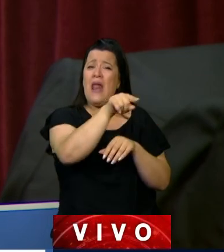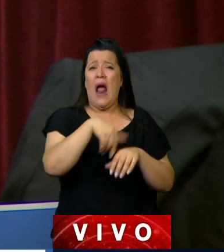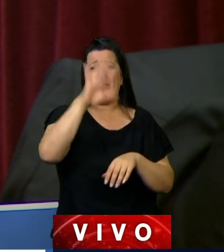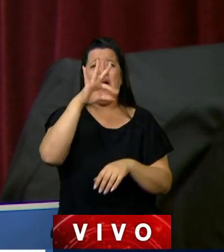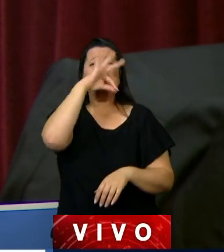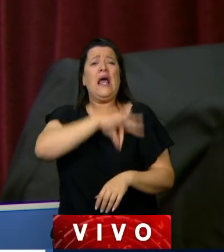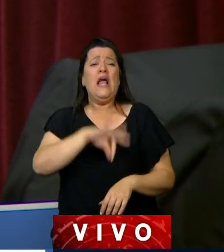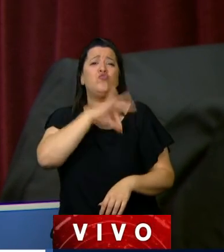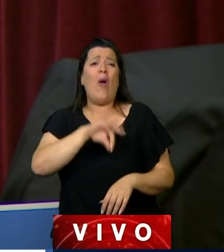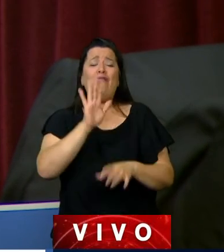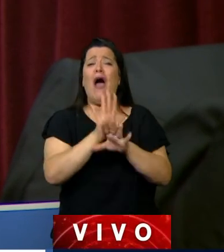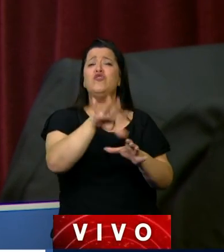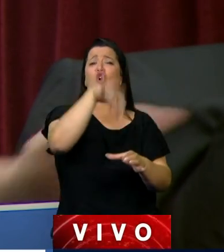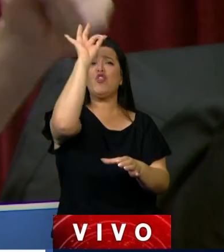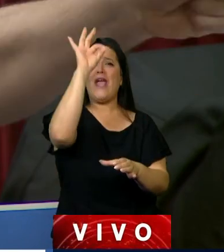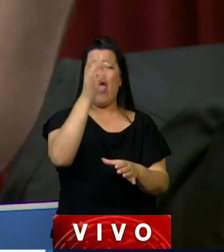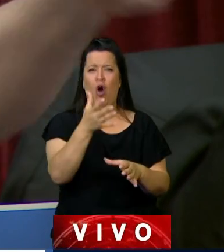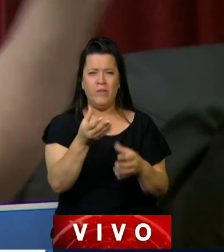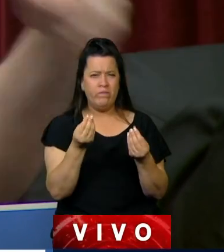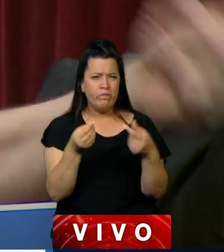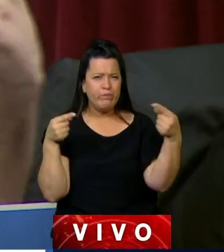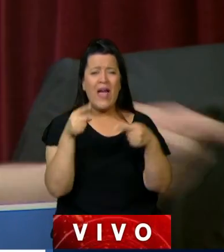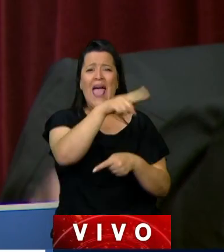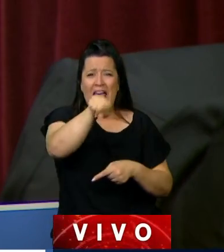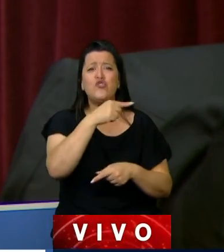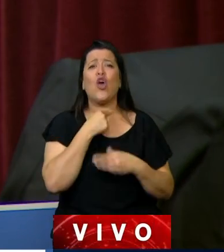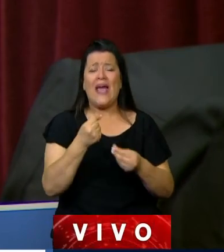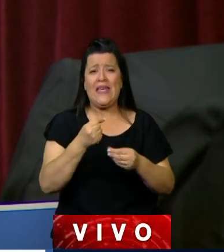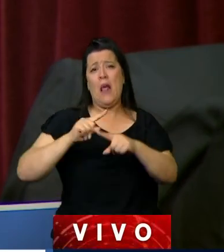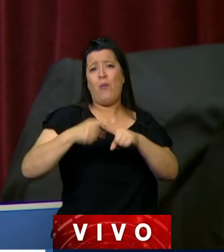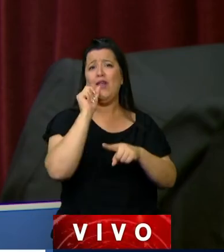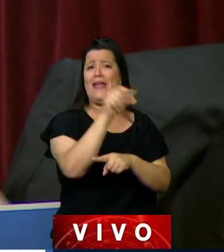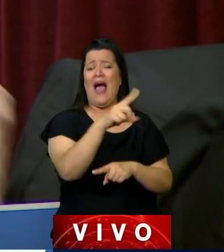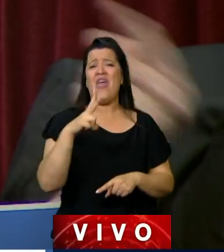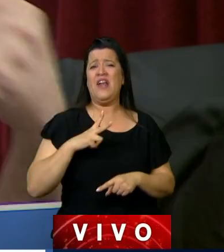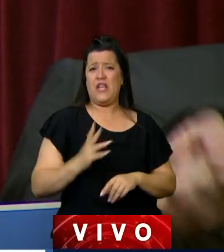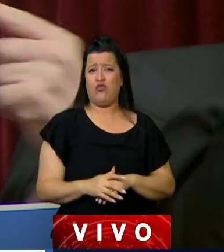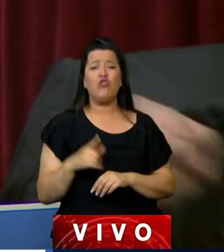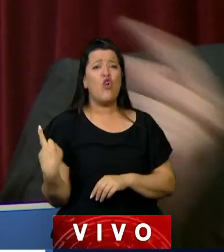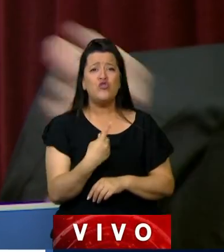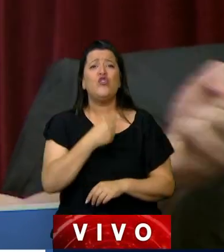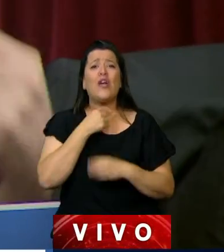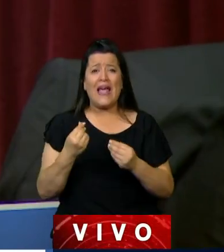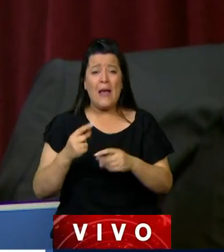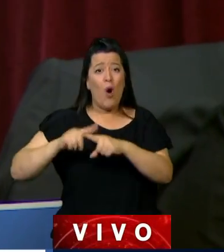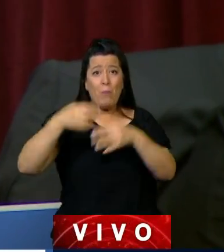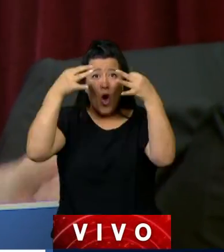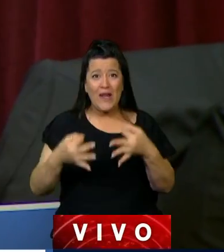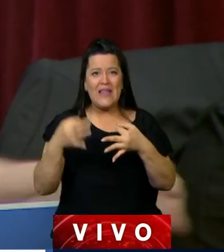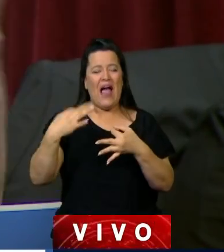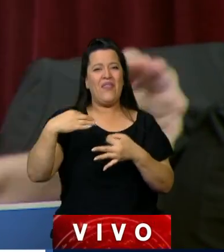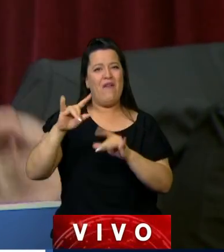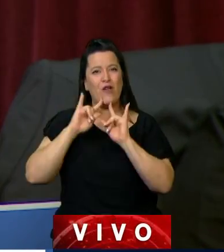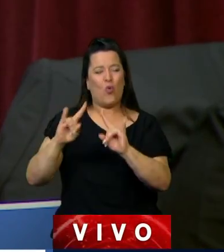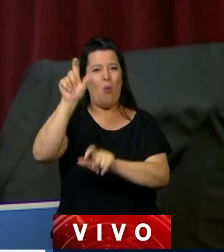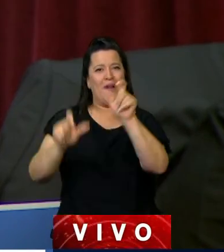dieta, ellos quieren que solamente hagan política a los ricos. Nosotros queremos que la política la hagan los